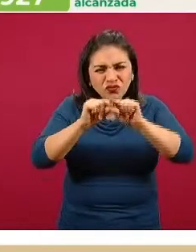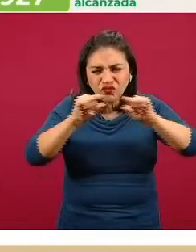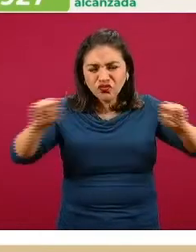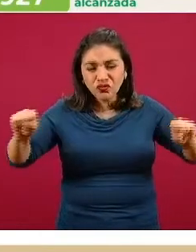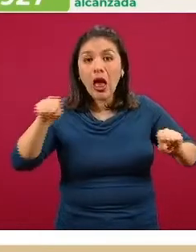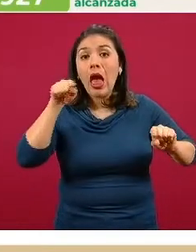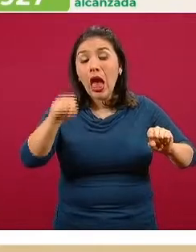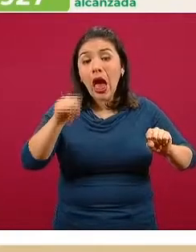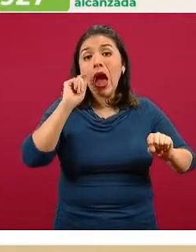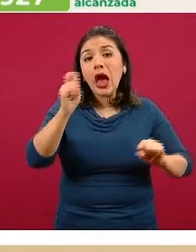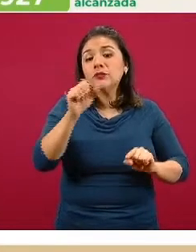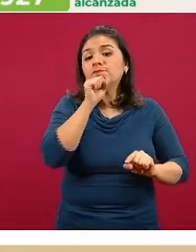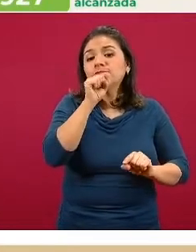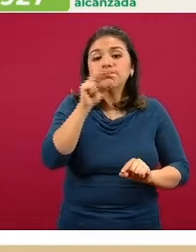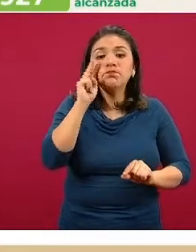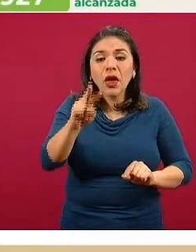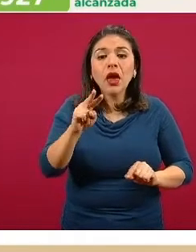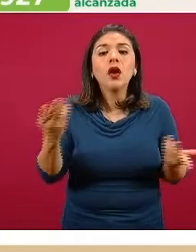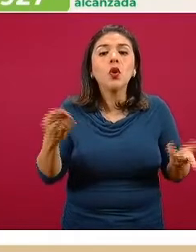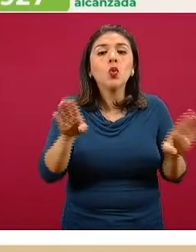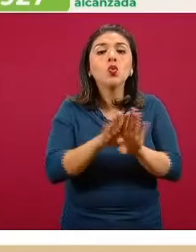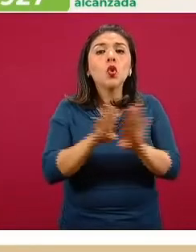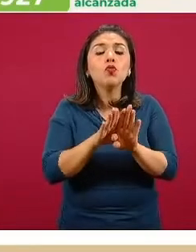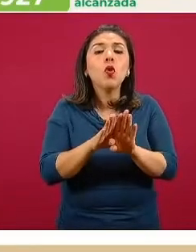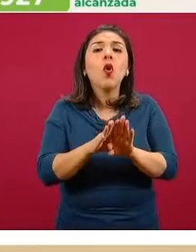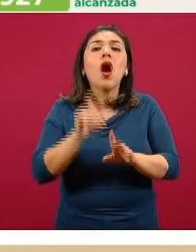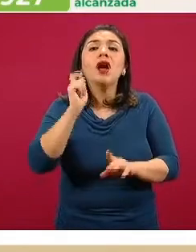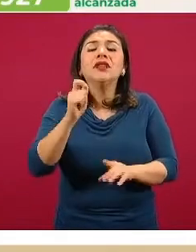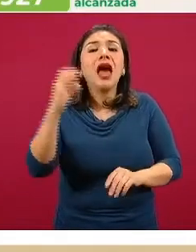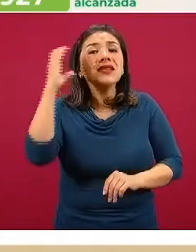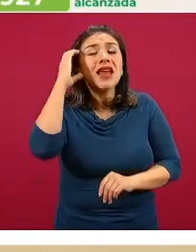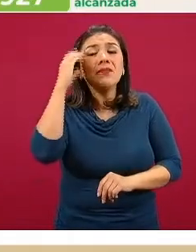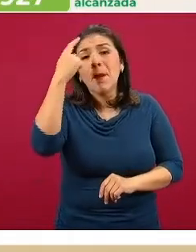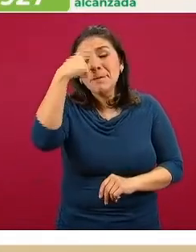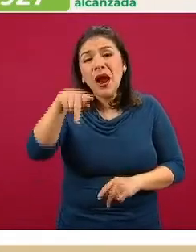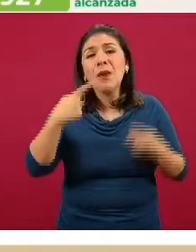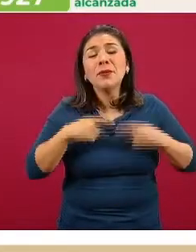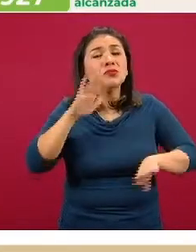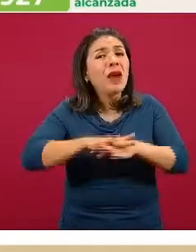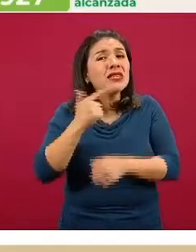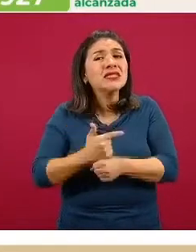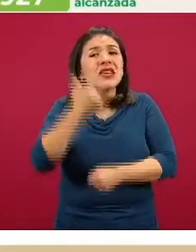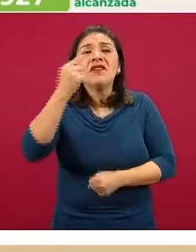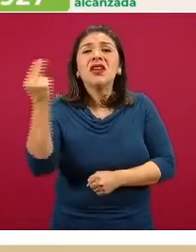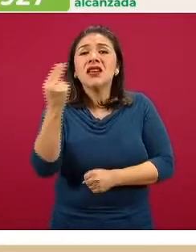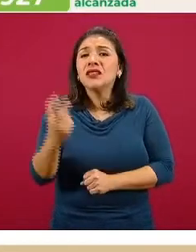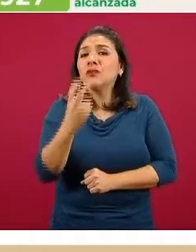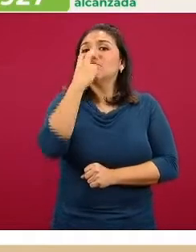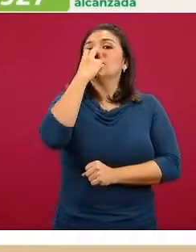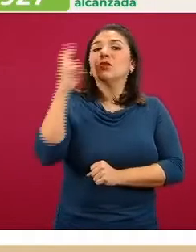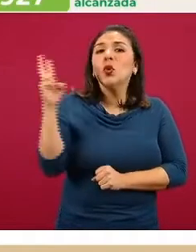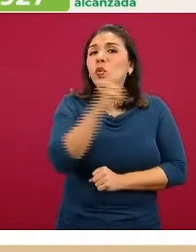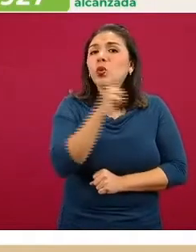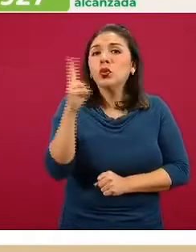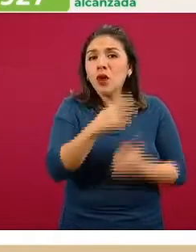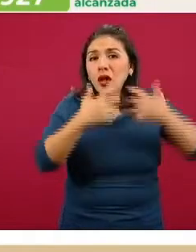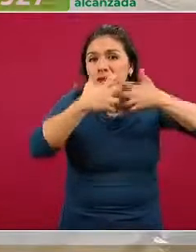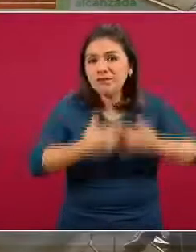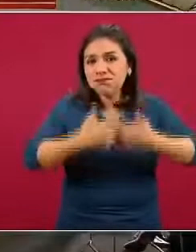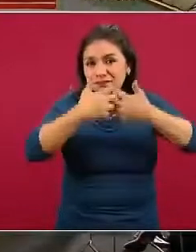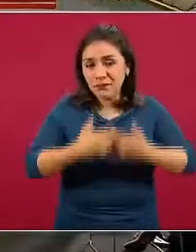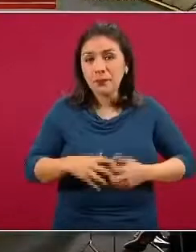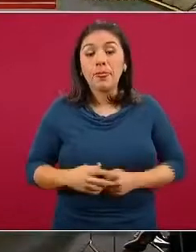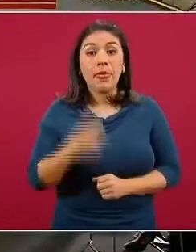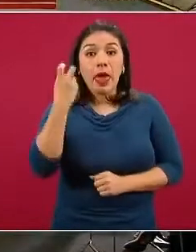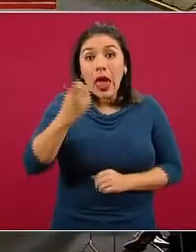oscura, pues bueno, estamos viendo el comportamiento de las camas con ventilador, que son precisamente para los pacientes más críticos.